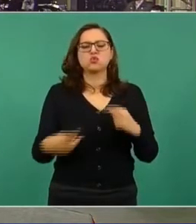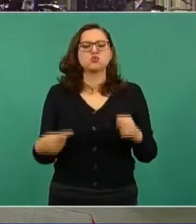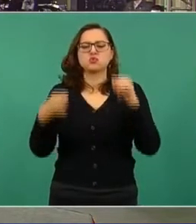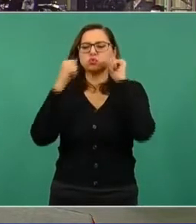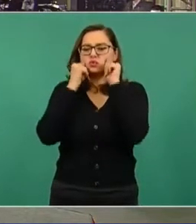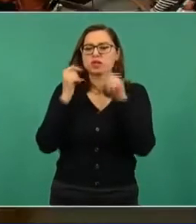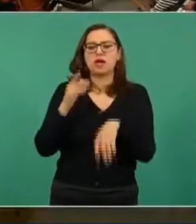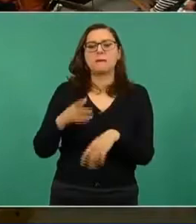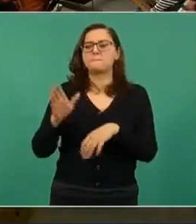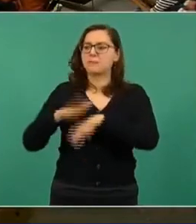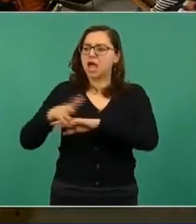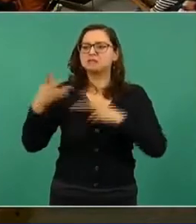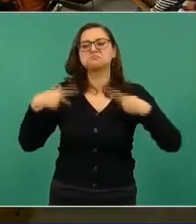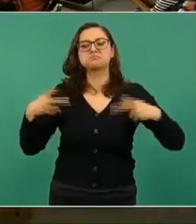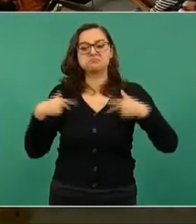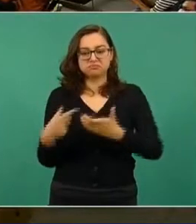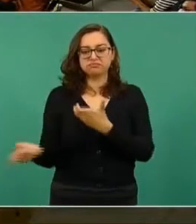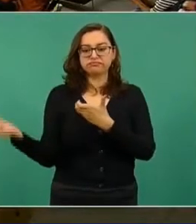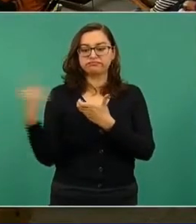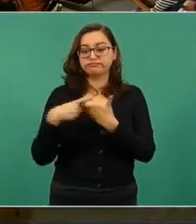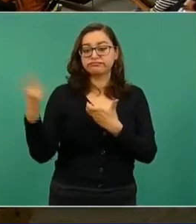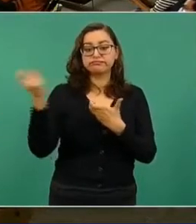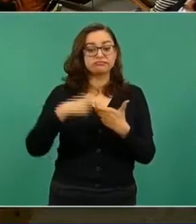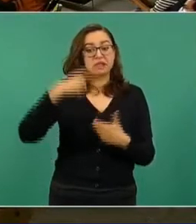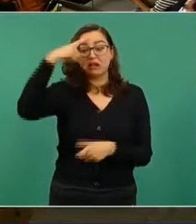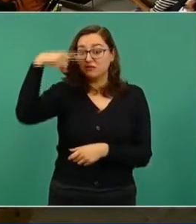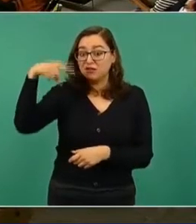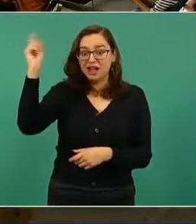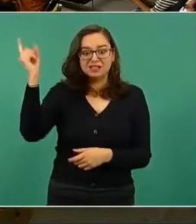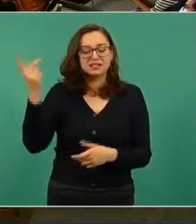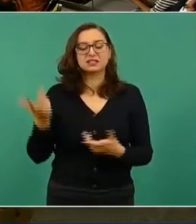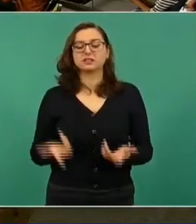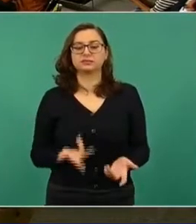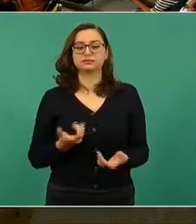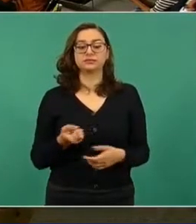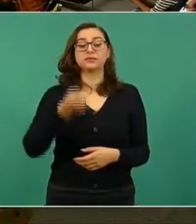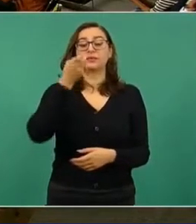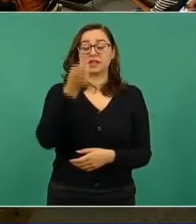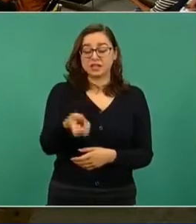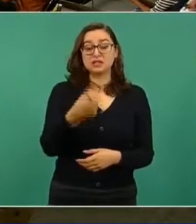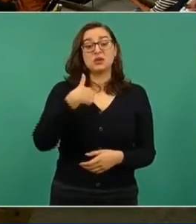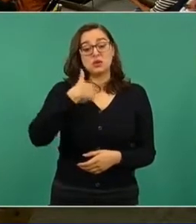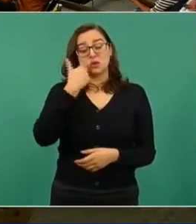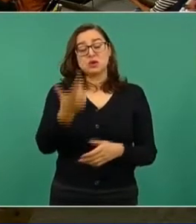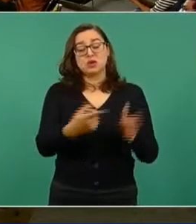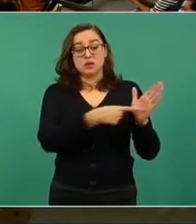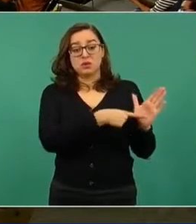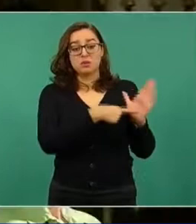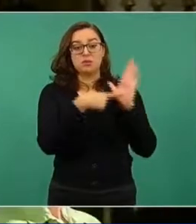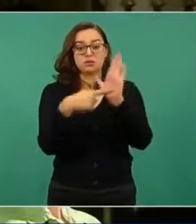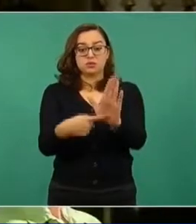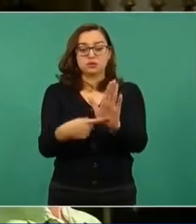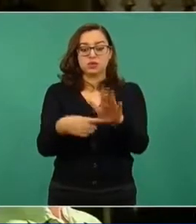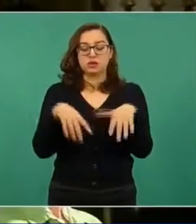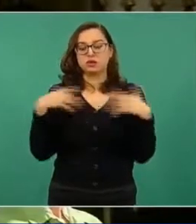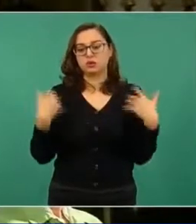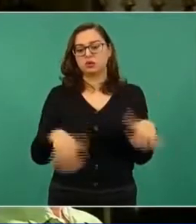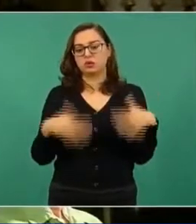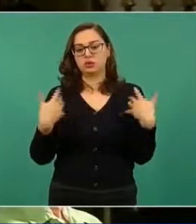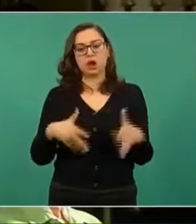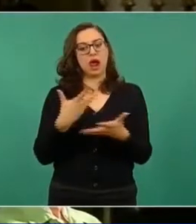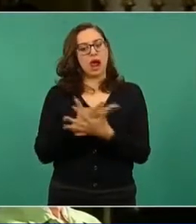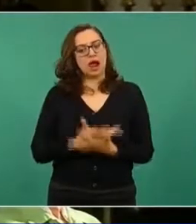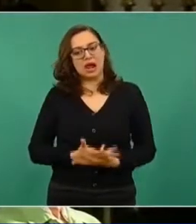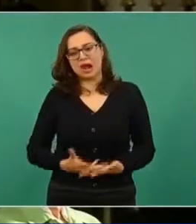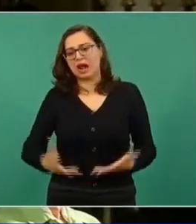atendida. Pero hoy le quiero hablar de un asunto muy particular, un botón de muestra del tamaño de una catedral que